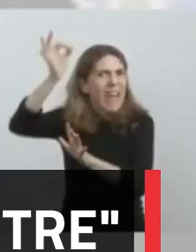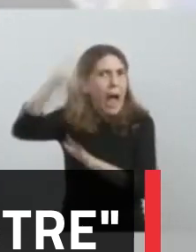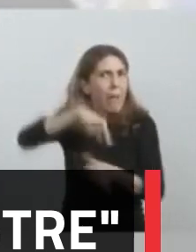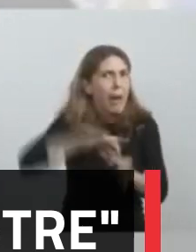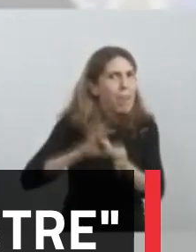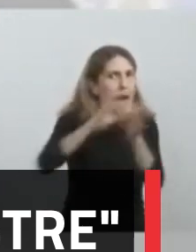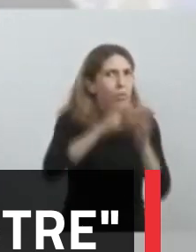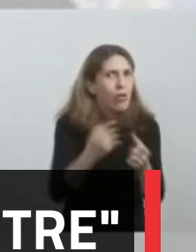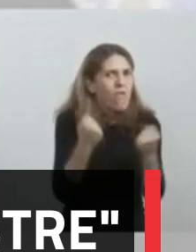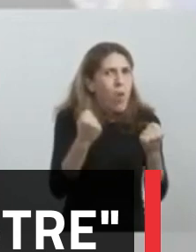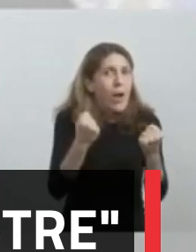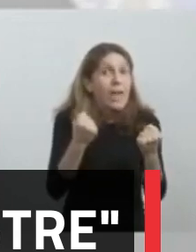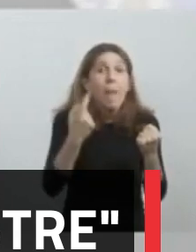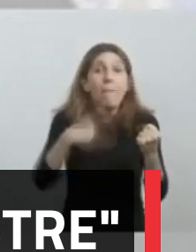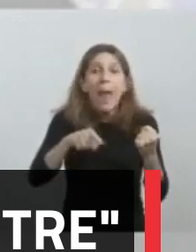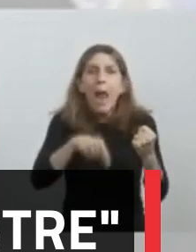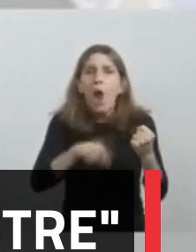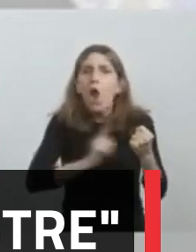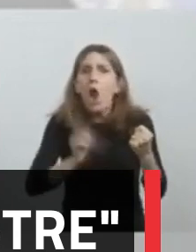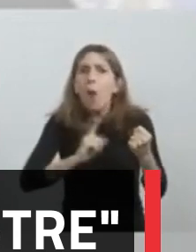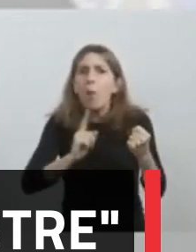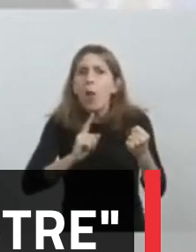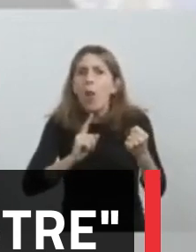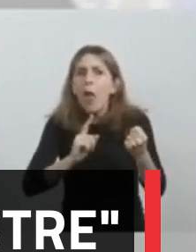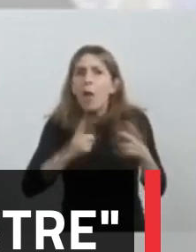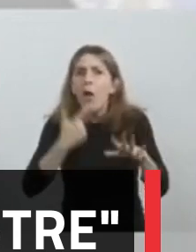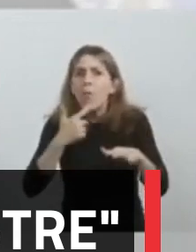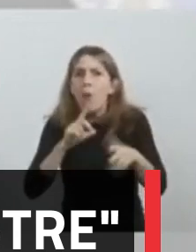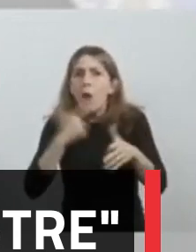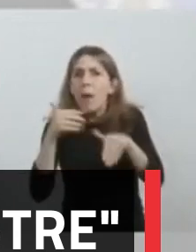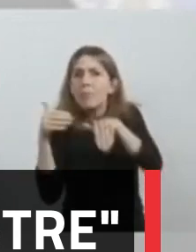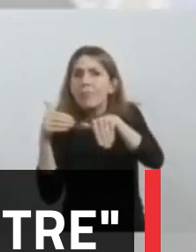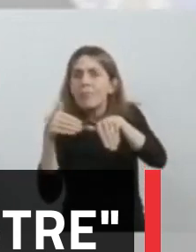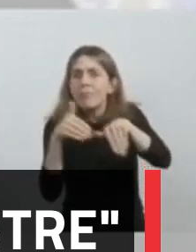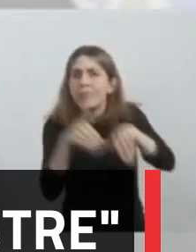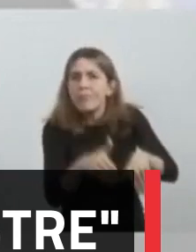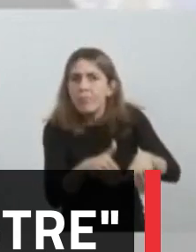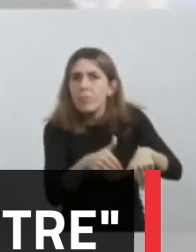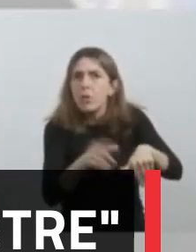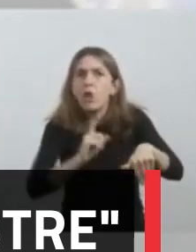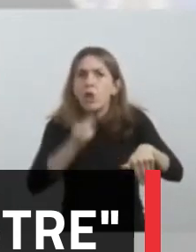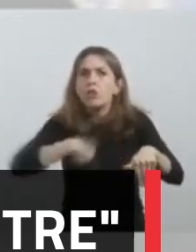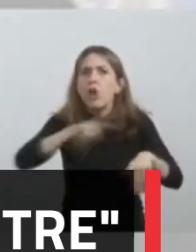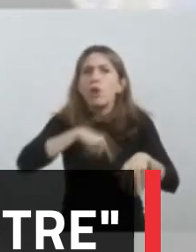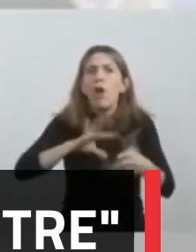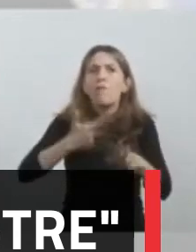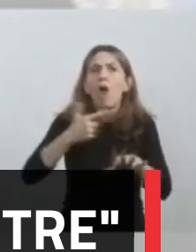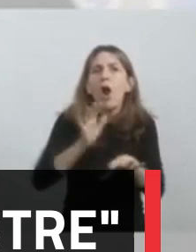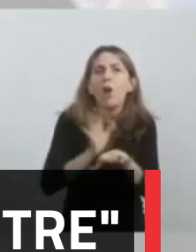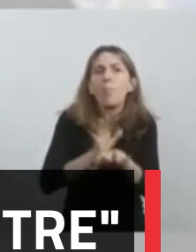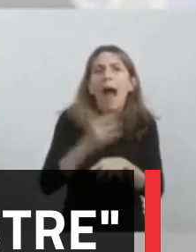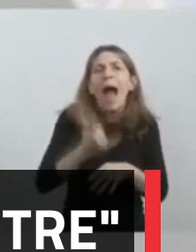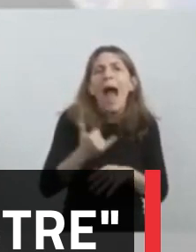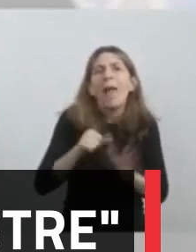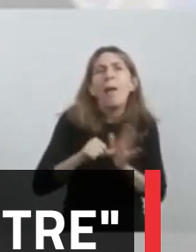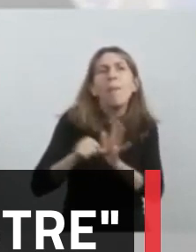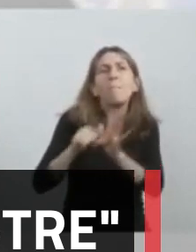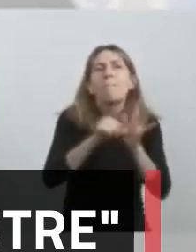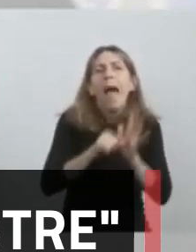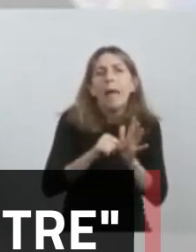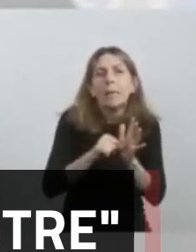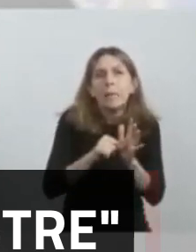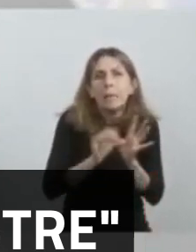no puede ser es un lastre. Nosotros no estamos dispuestos a que sea un corset en el cual nuestro país no se pueda